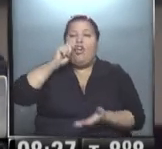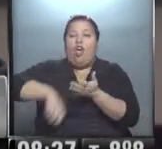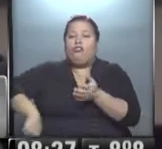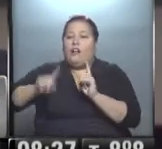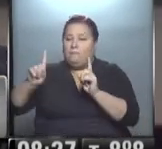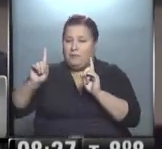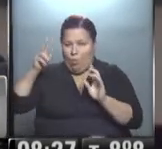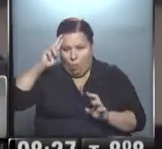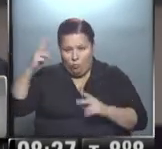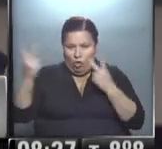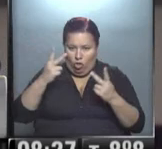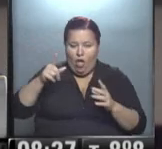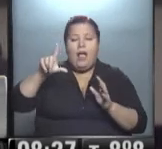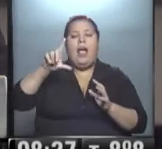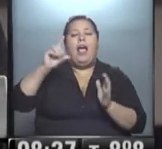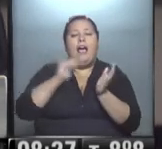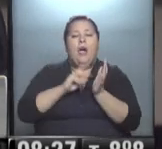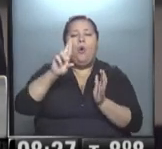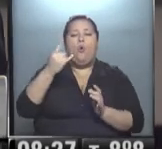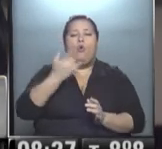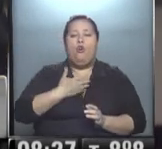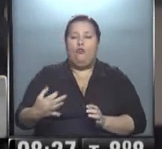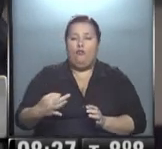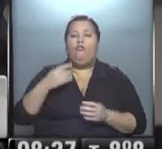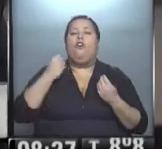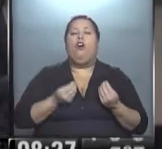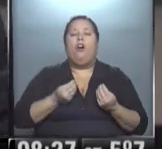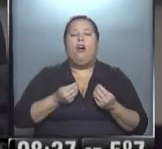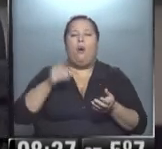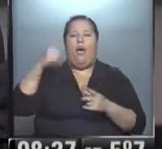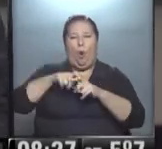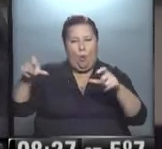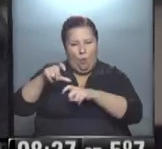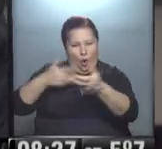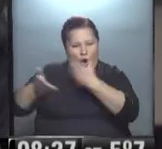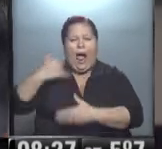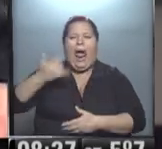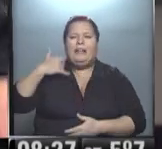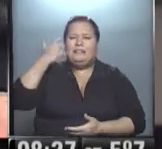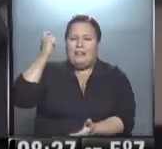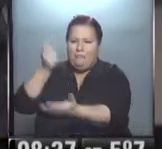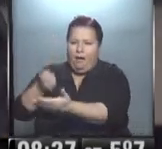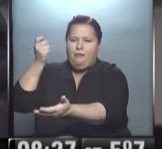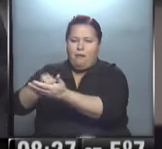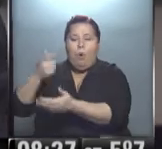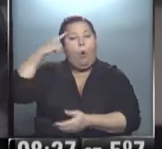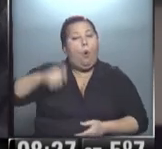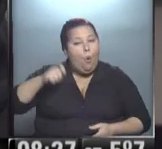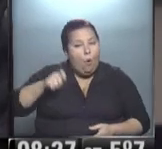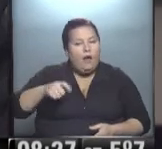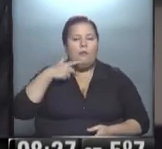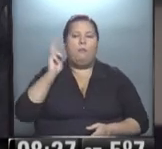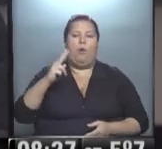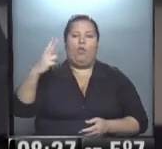firmados esto es la cláusula rufo por ejemplo con los bonistas a los cuales argentina ya le pagó pero el juez les